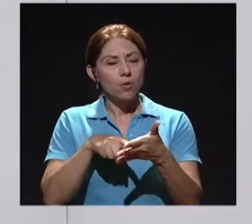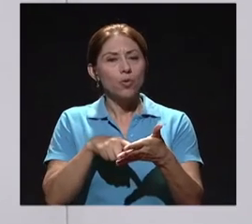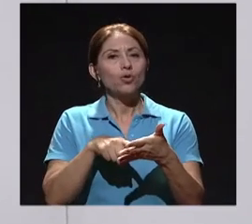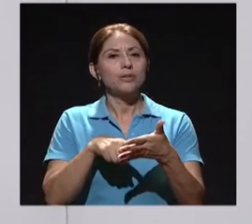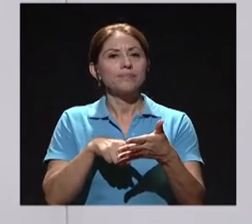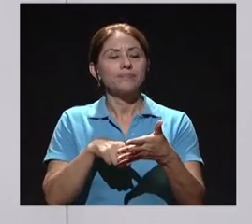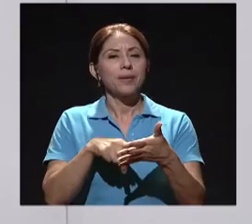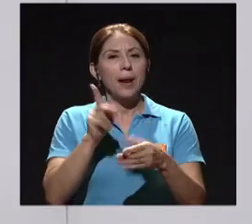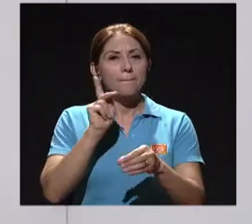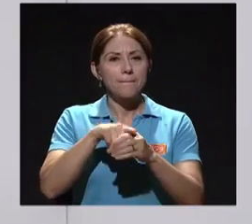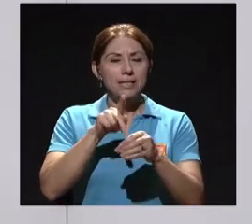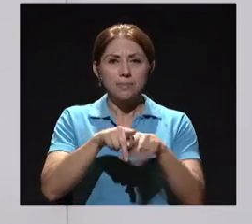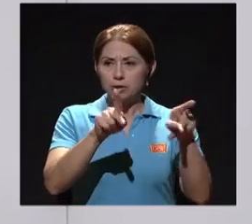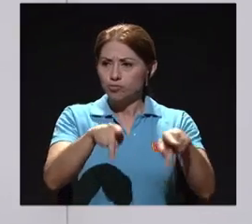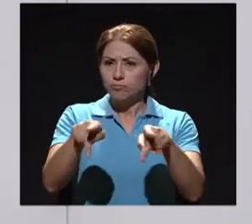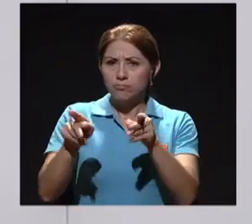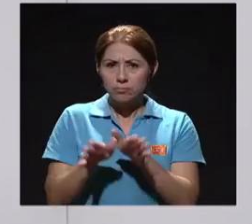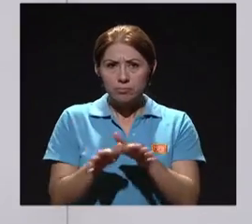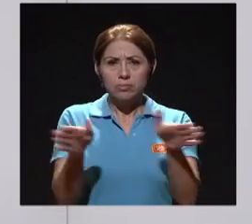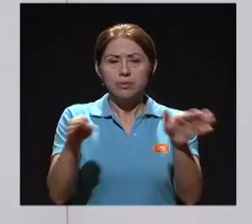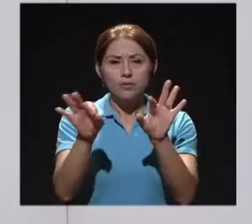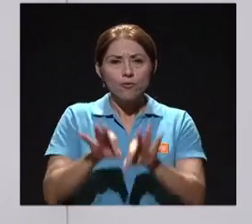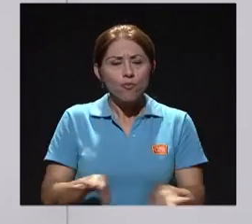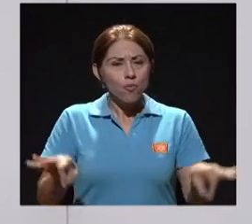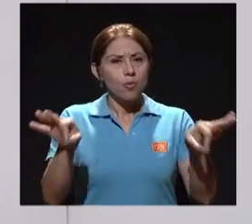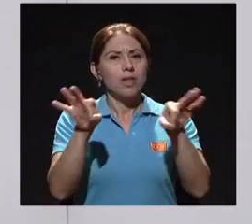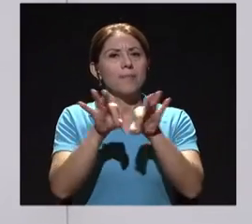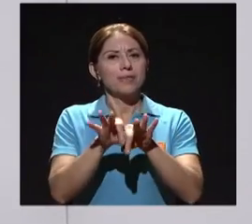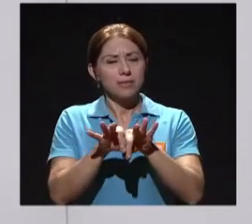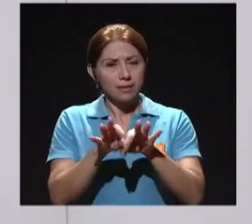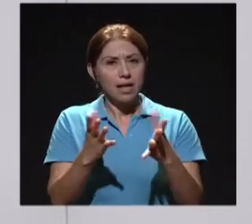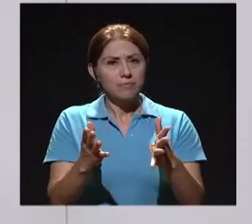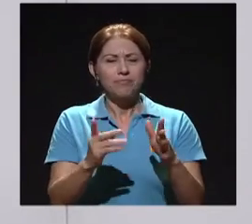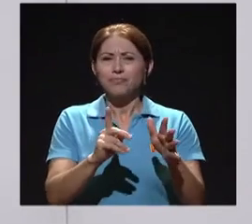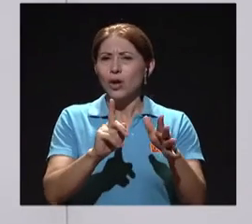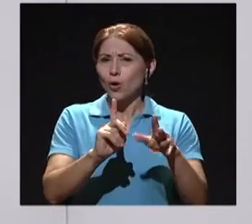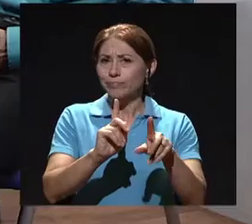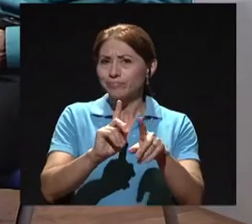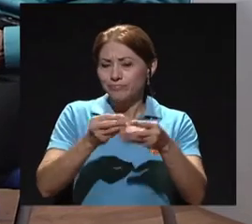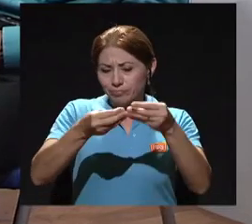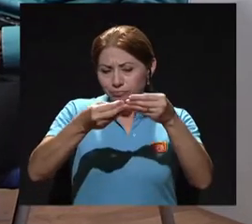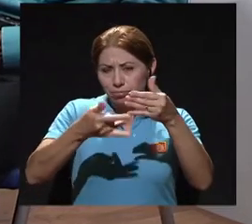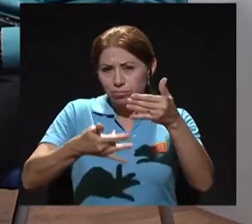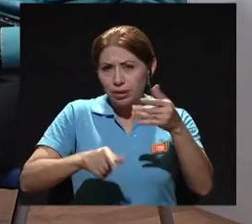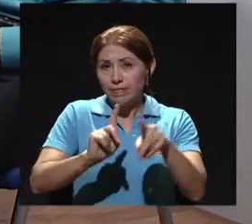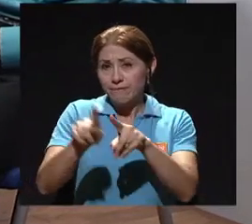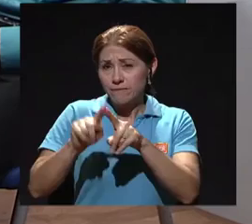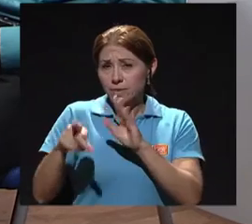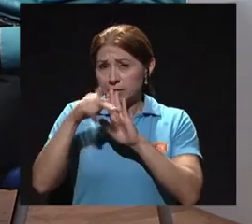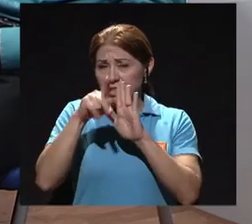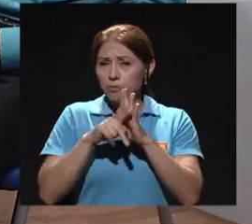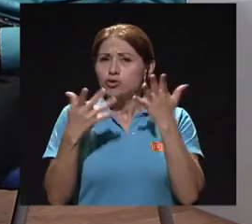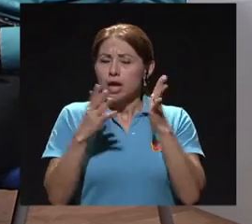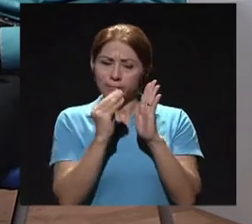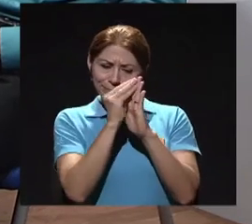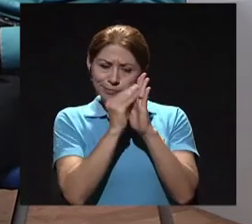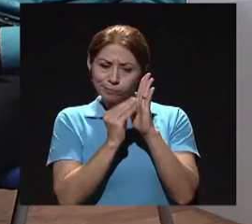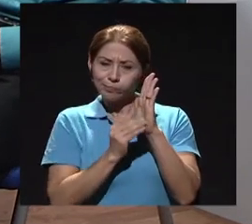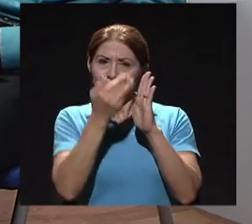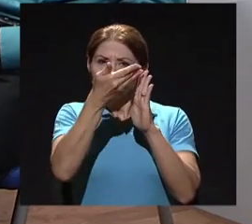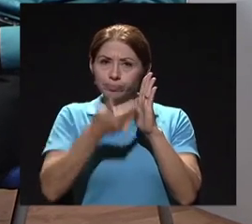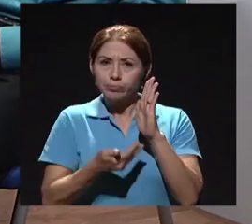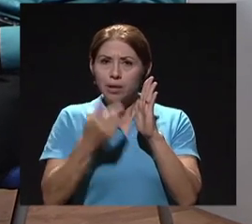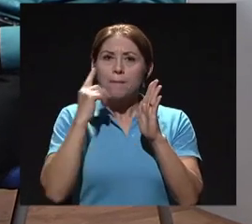participación ciudadana que es fundamental uno mejor sí y una serie de principios más que están allí planteados y que para nosotros sí